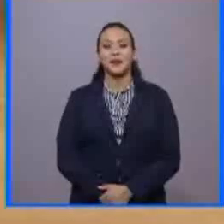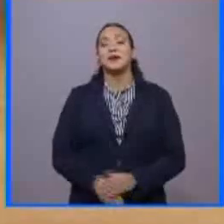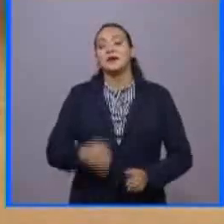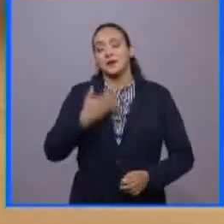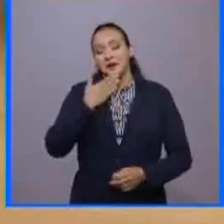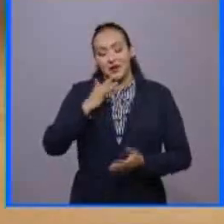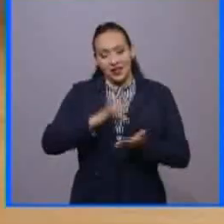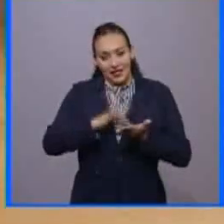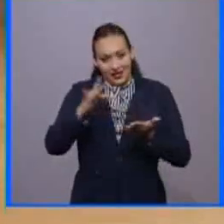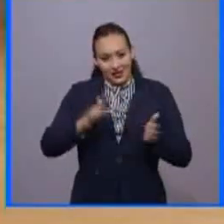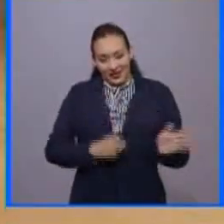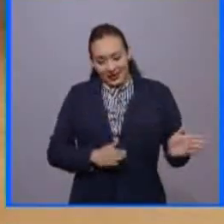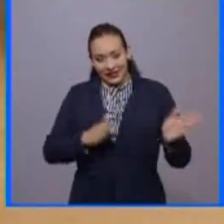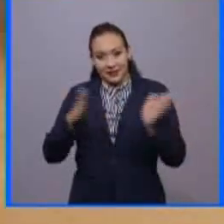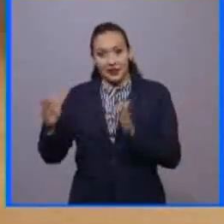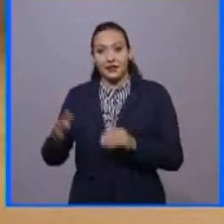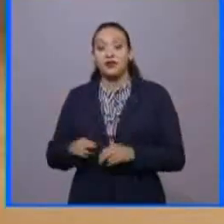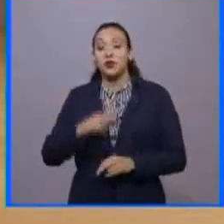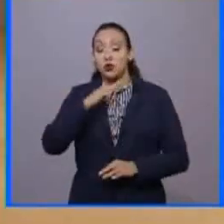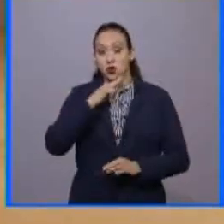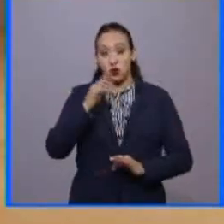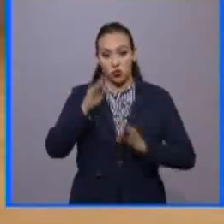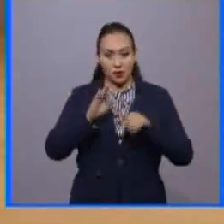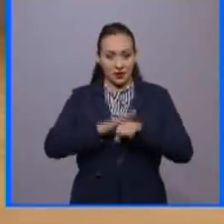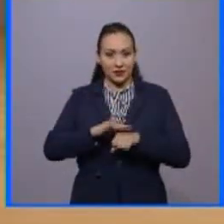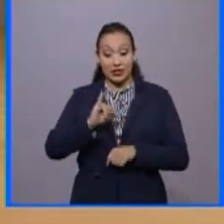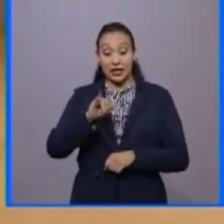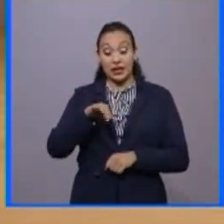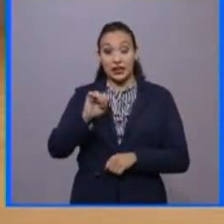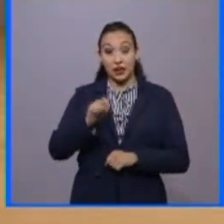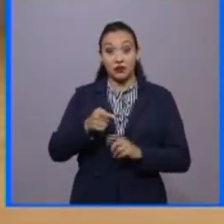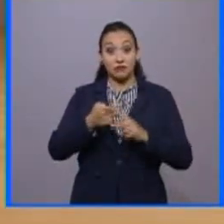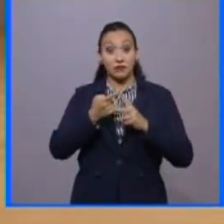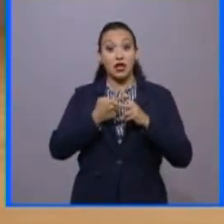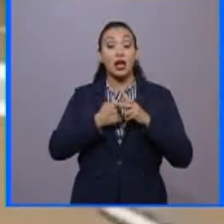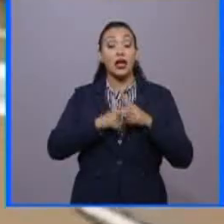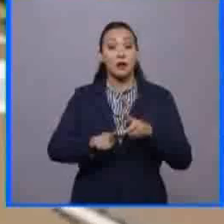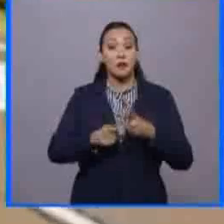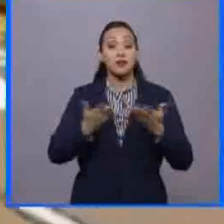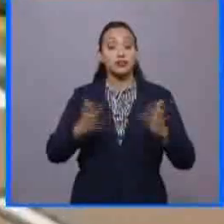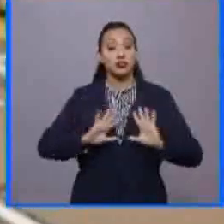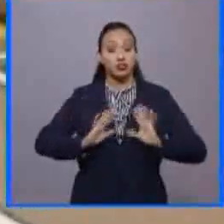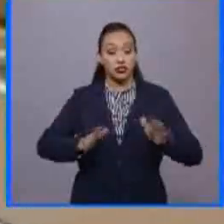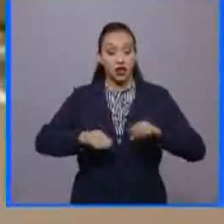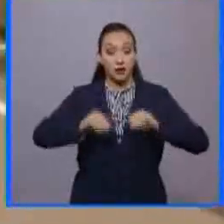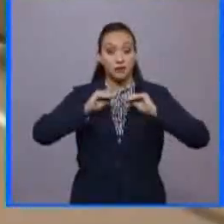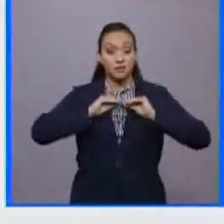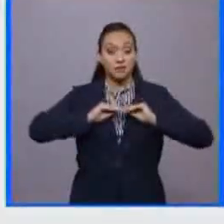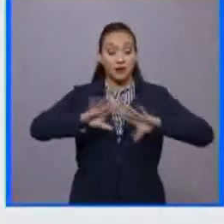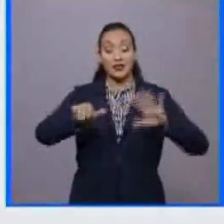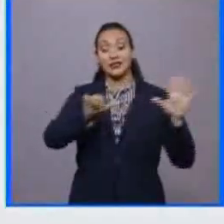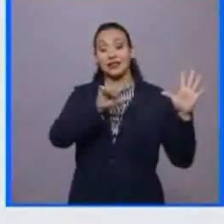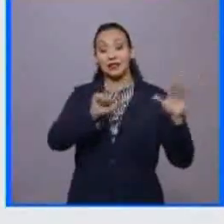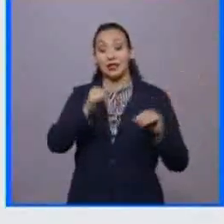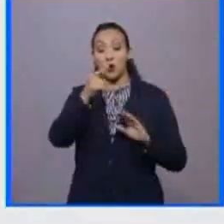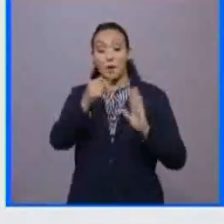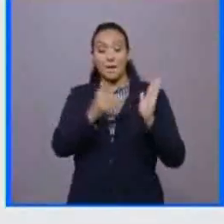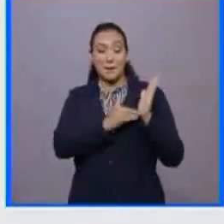que tengas muy buenas tardes. Y en más noticias, el INE inició el operativo de la distribución de las